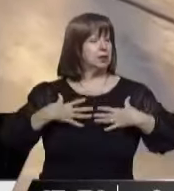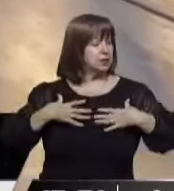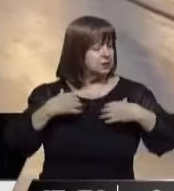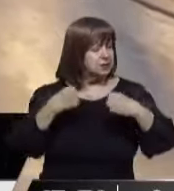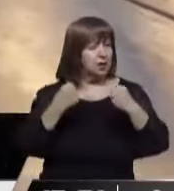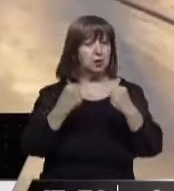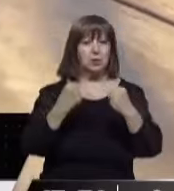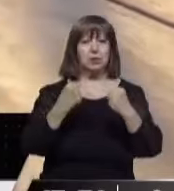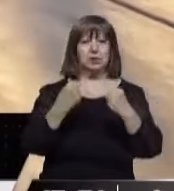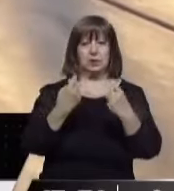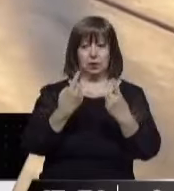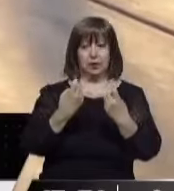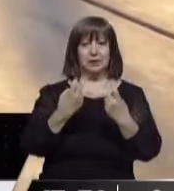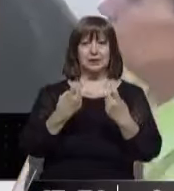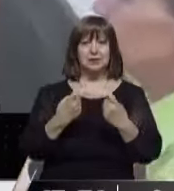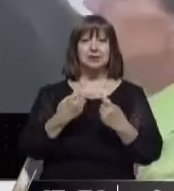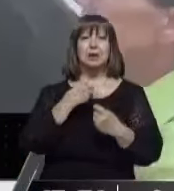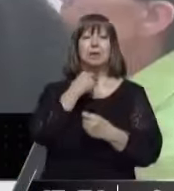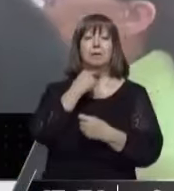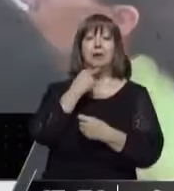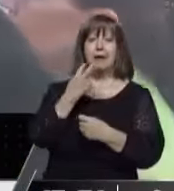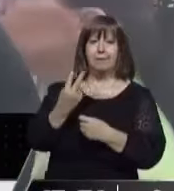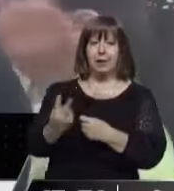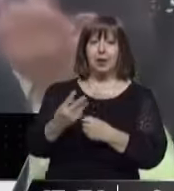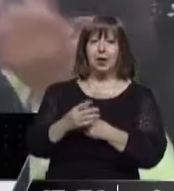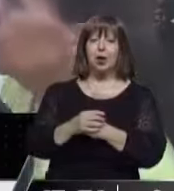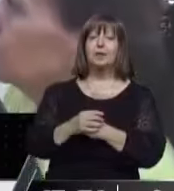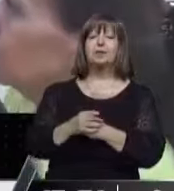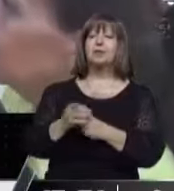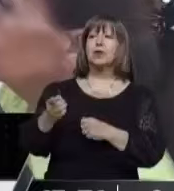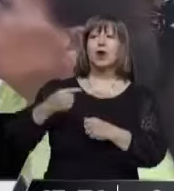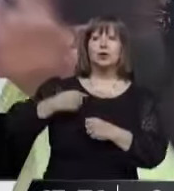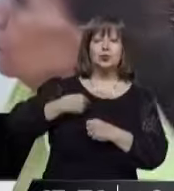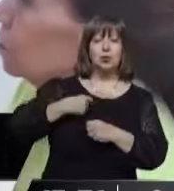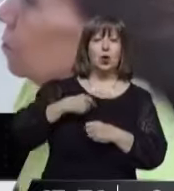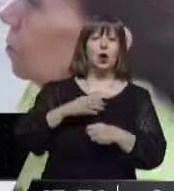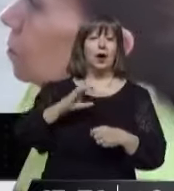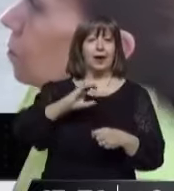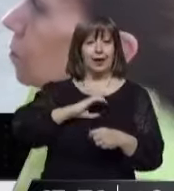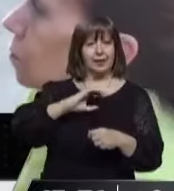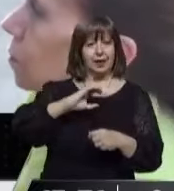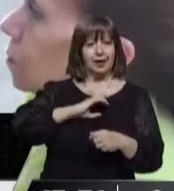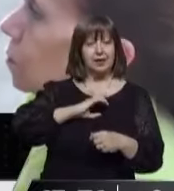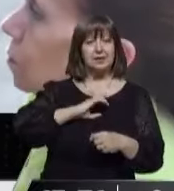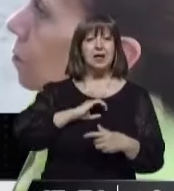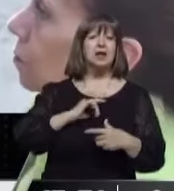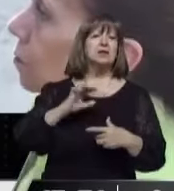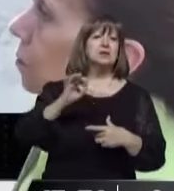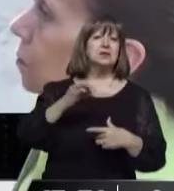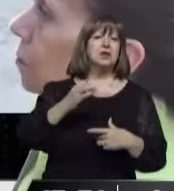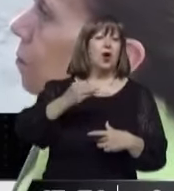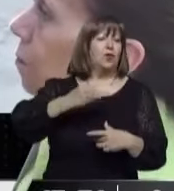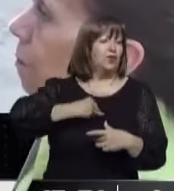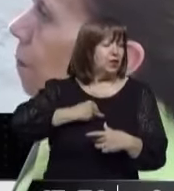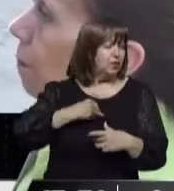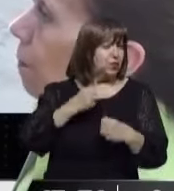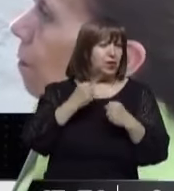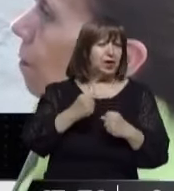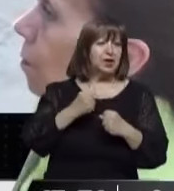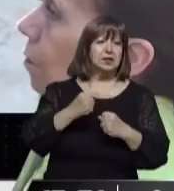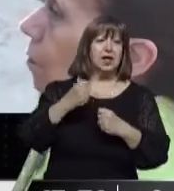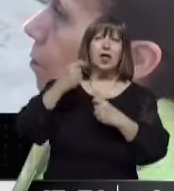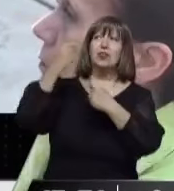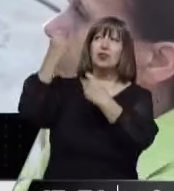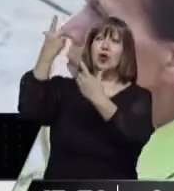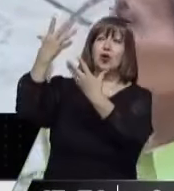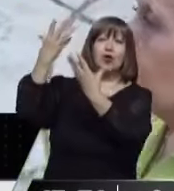más especial, salud. Para mi hijo, porque yo soy catequista y creo que hay que tener mucha fe para que Dios nos saque adelante de toda la malaria,